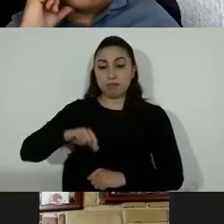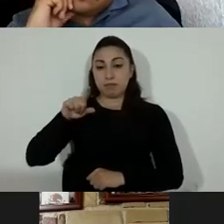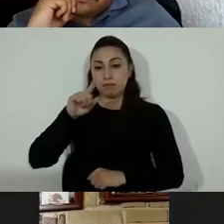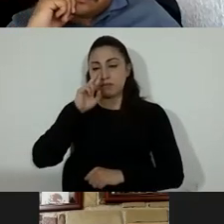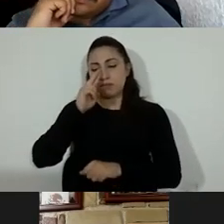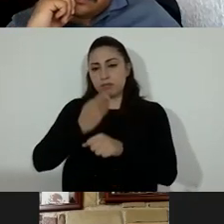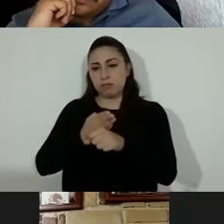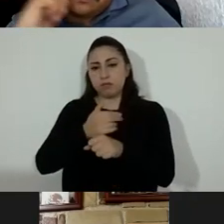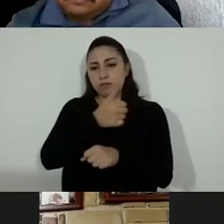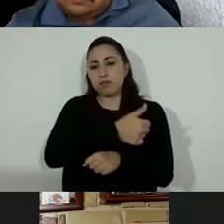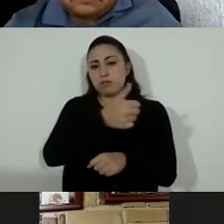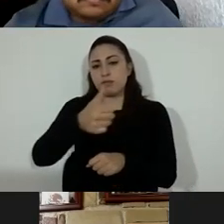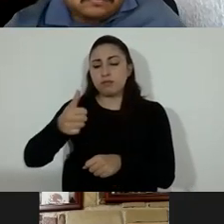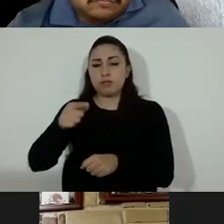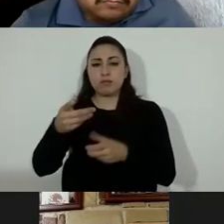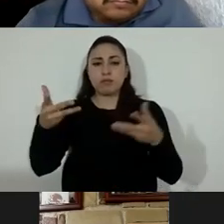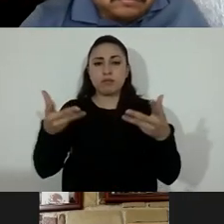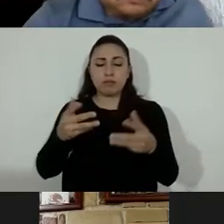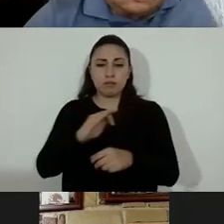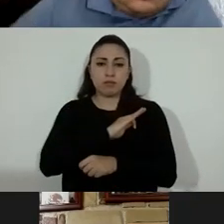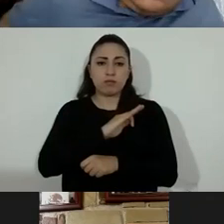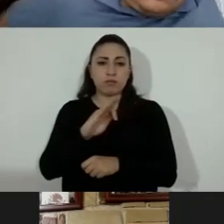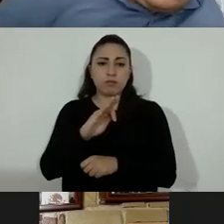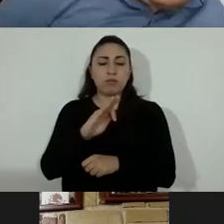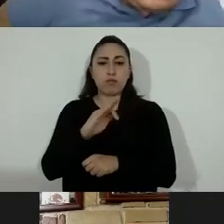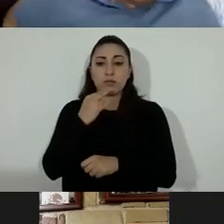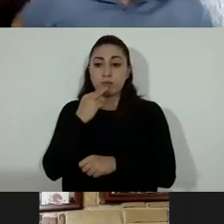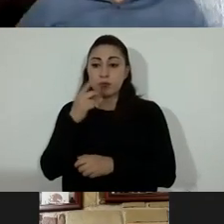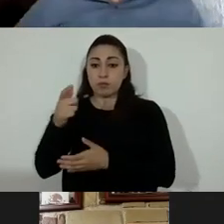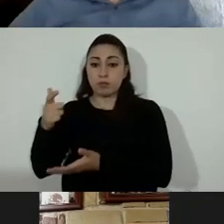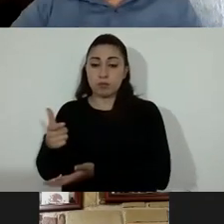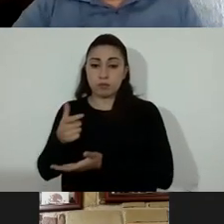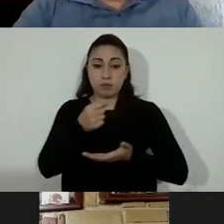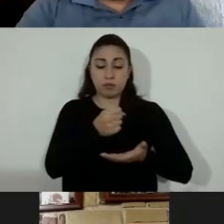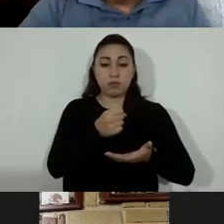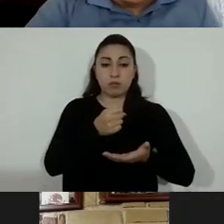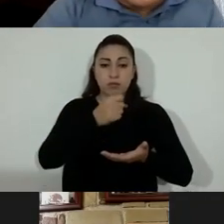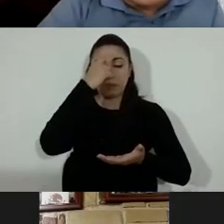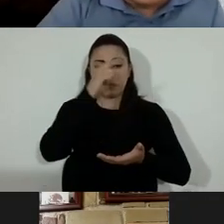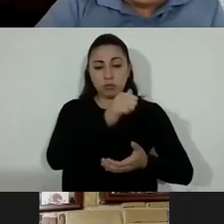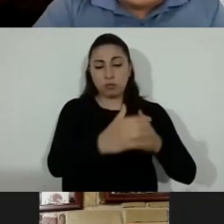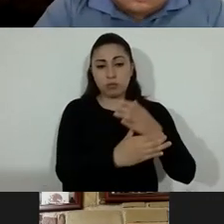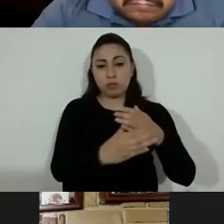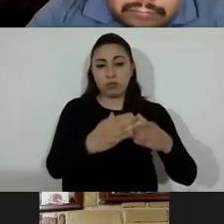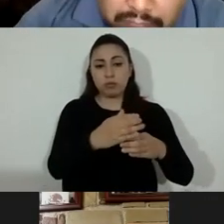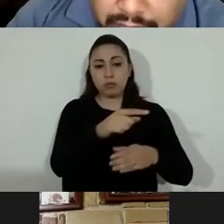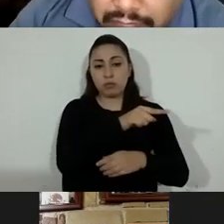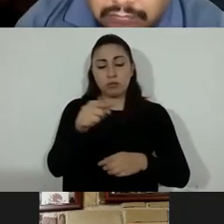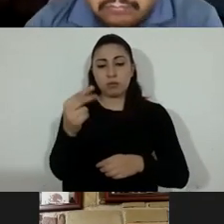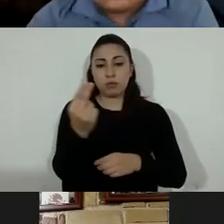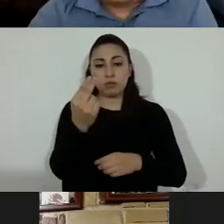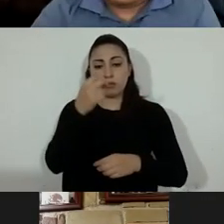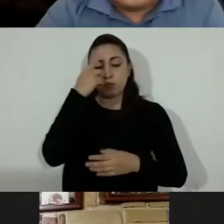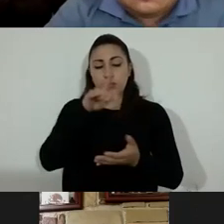responsable podrá hacerlo de manera excepcional, destinar dicho recurso del proyecto para acciones que tengan como finalidad